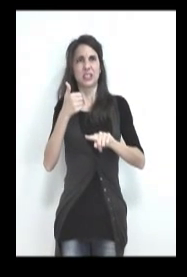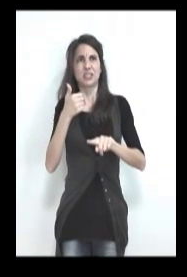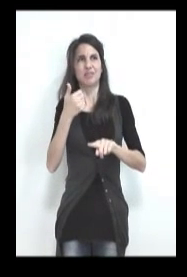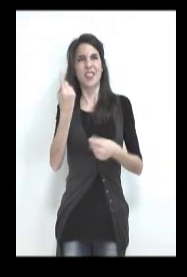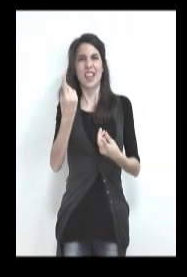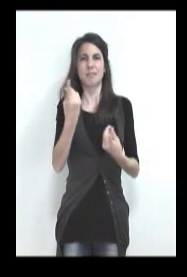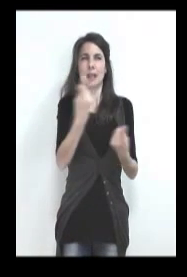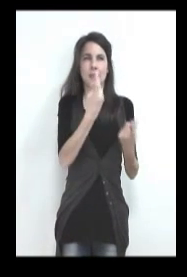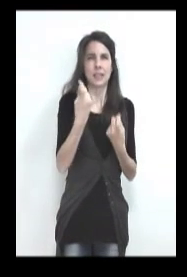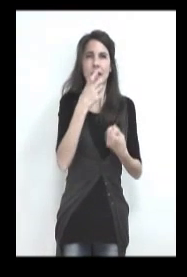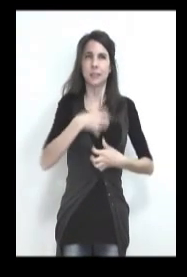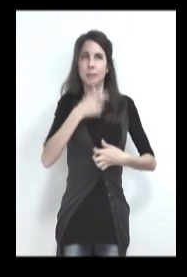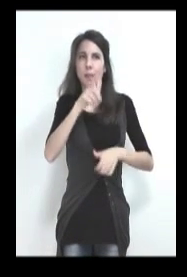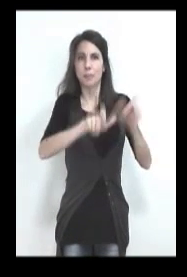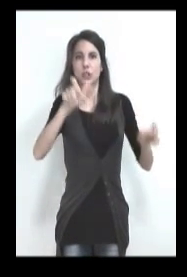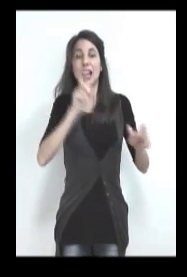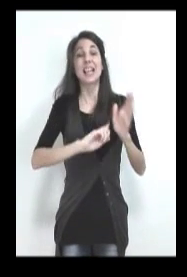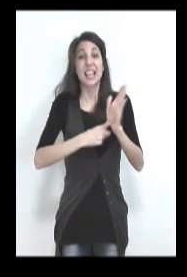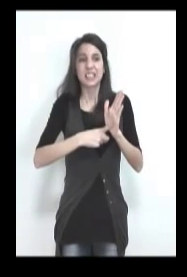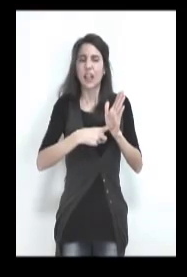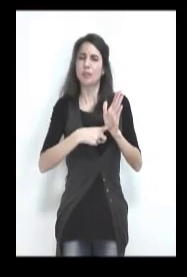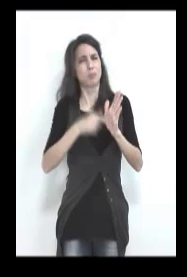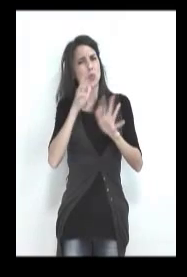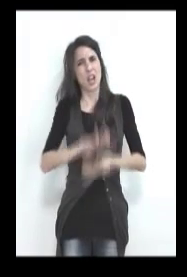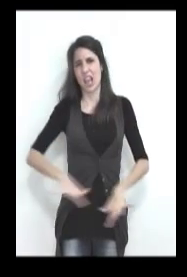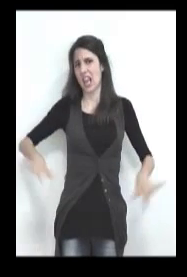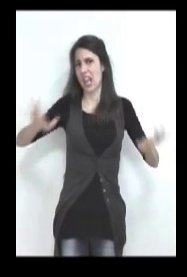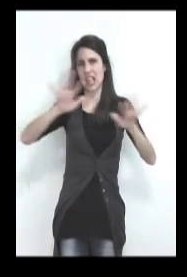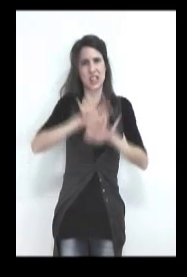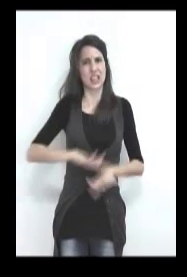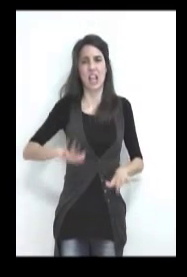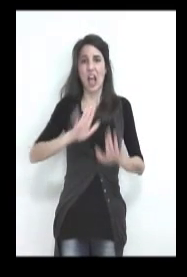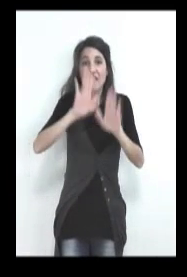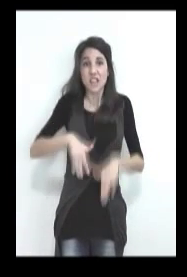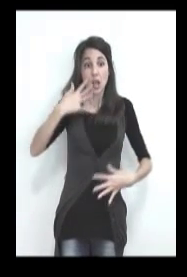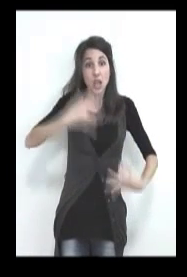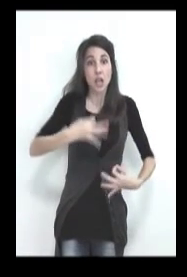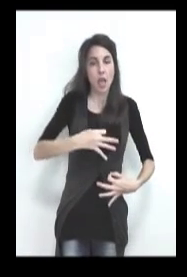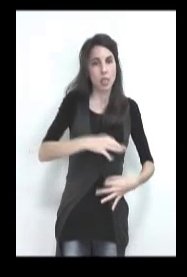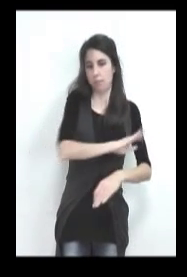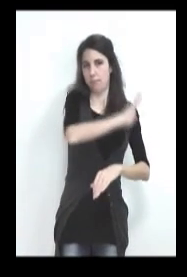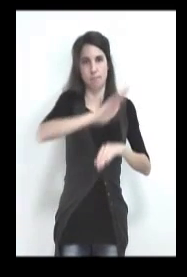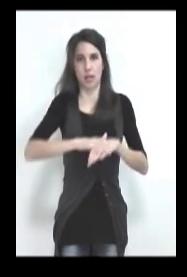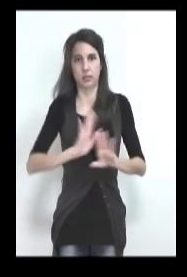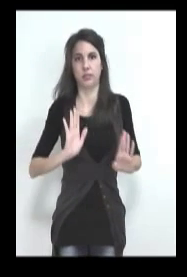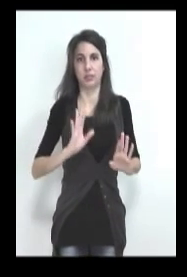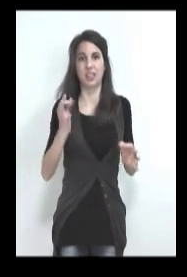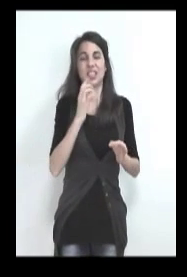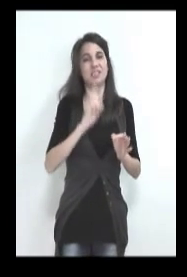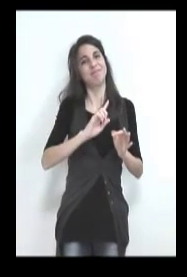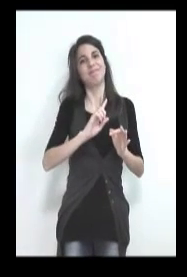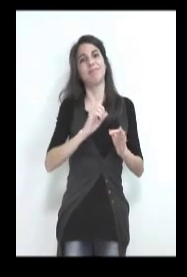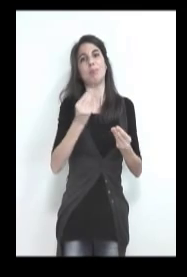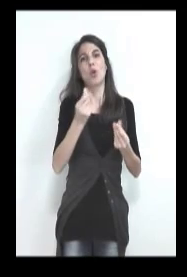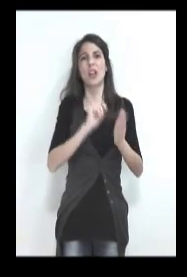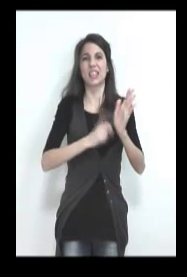La legislación es muy lenta y muchas veces se encuentra sobrepasada por la realidad. Entonces todo esto conlleva que